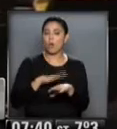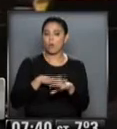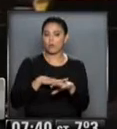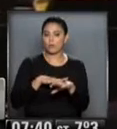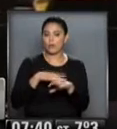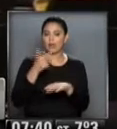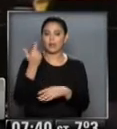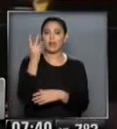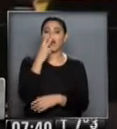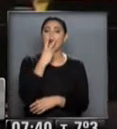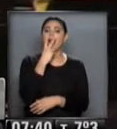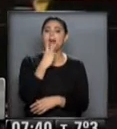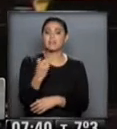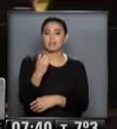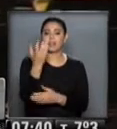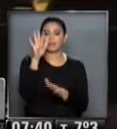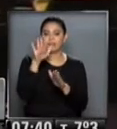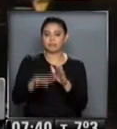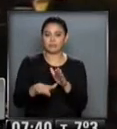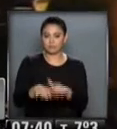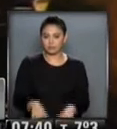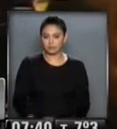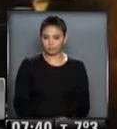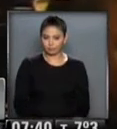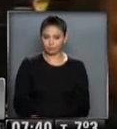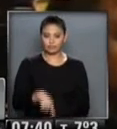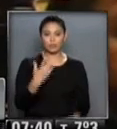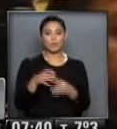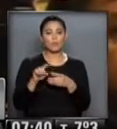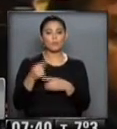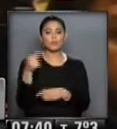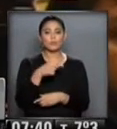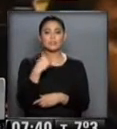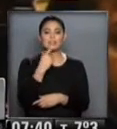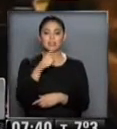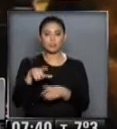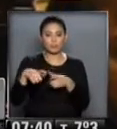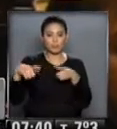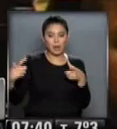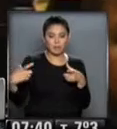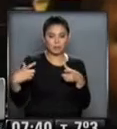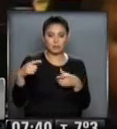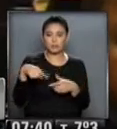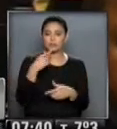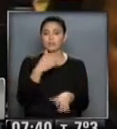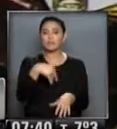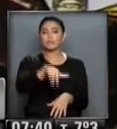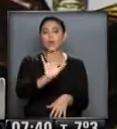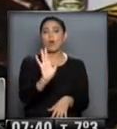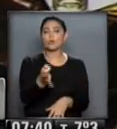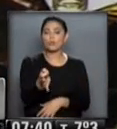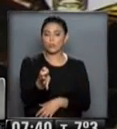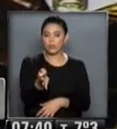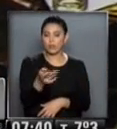de la balanza energética que tiene el país. La oposición sigue diciendo que cuando sea mayoría, ellos suponen que en octubre, en las próximas